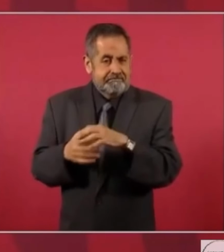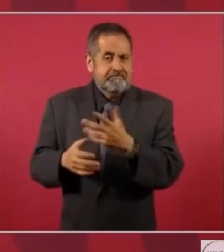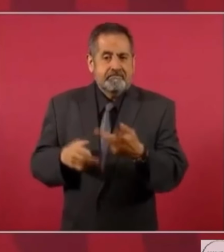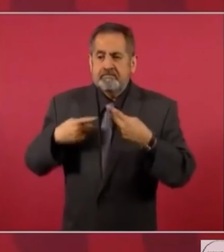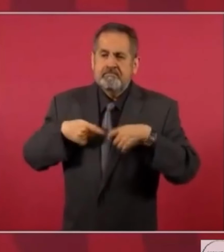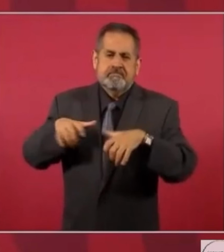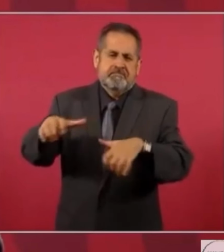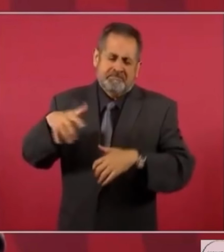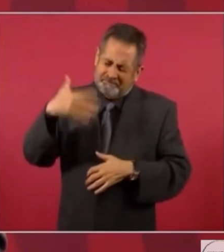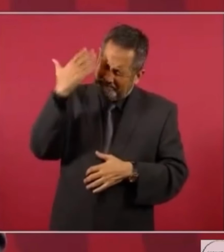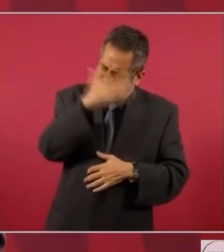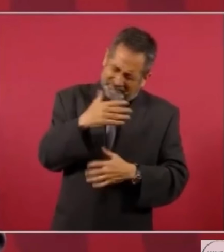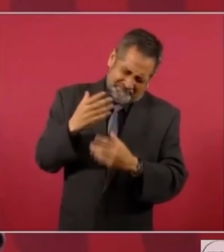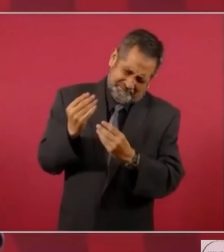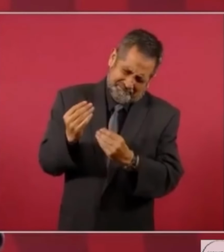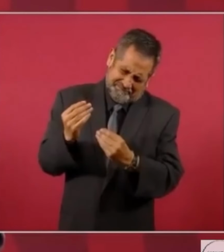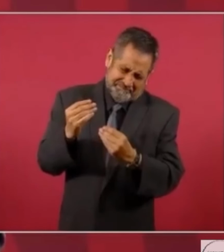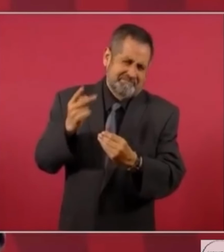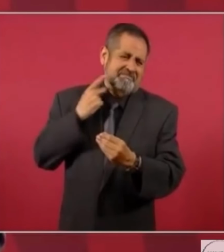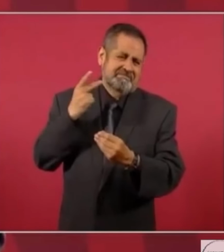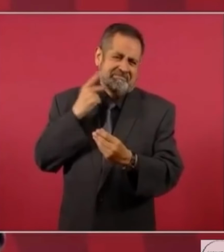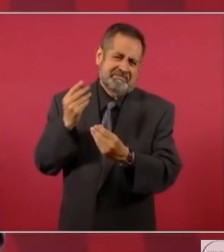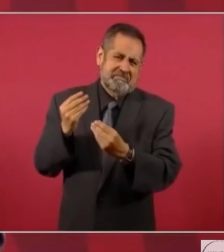muy politizado.